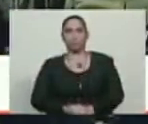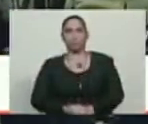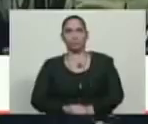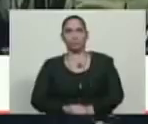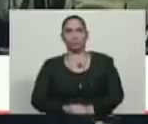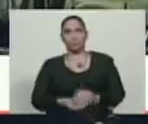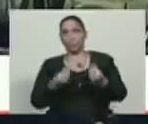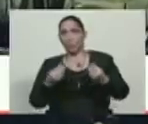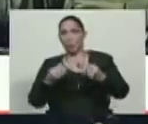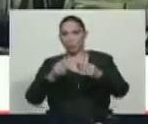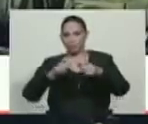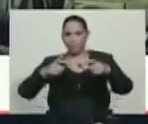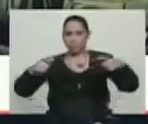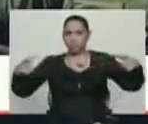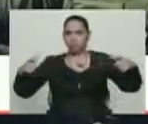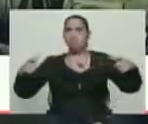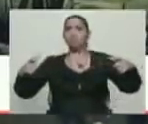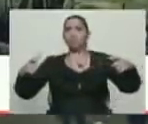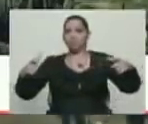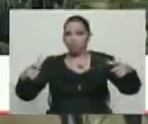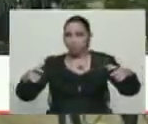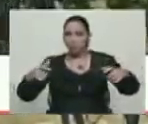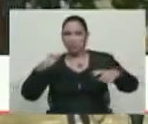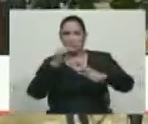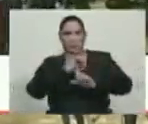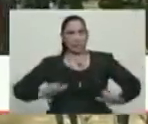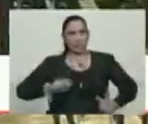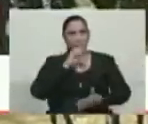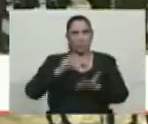¿Cómo ha crecido la Guardia Nacional Bolivariana en revolución?